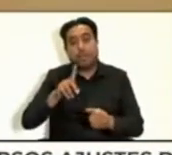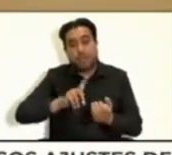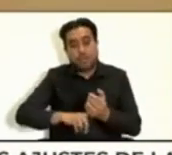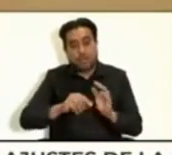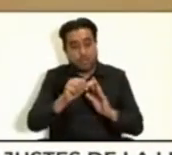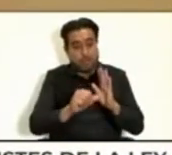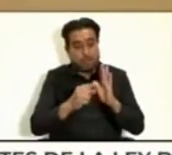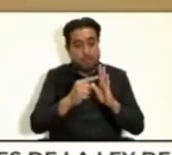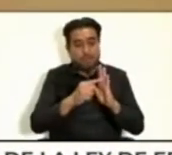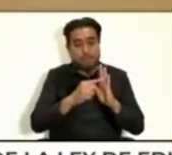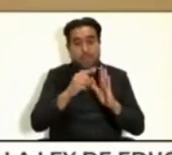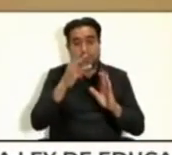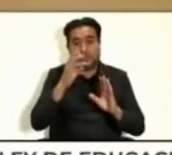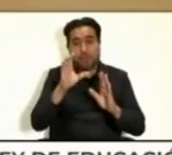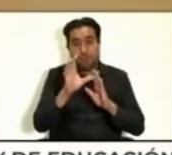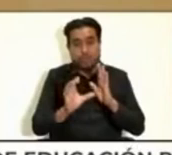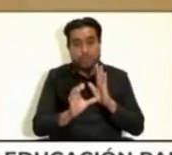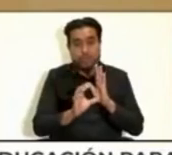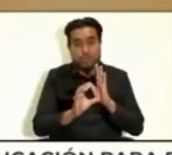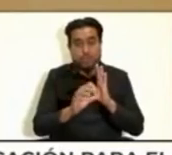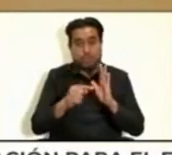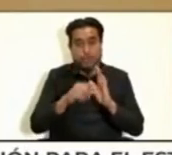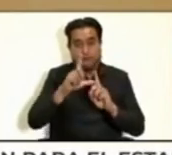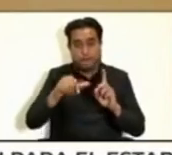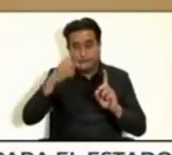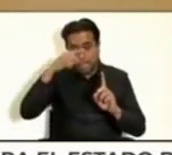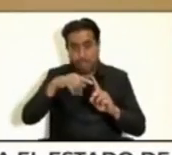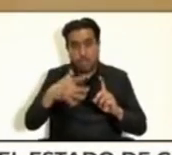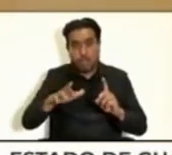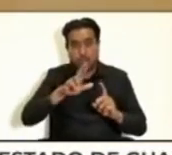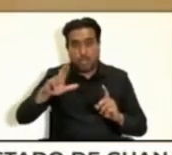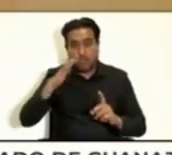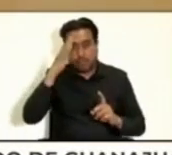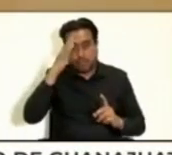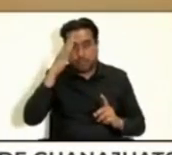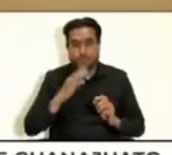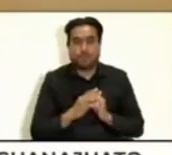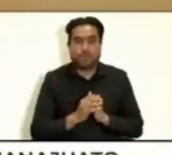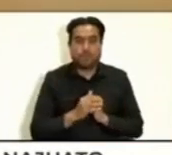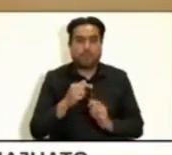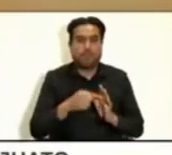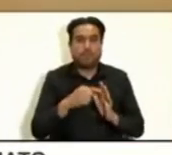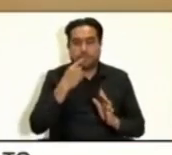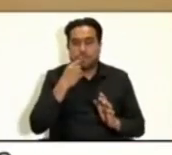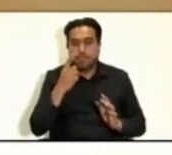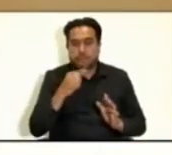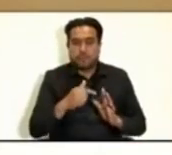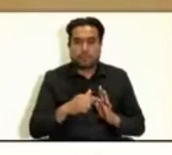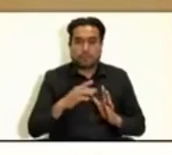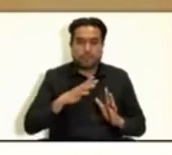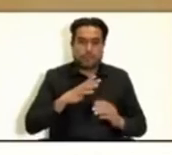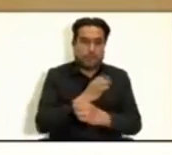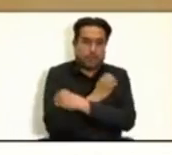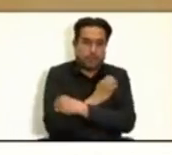3º de la constitución política de los estados unidos mexicanos en donde se estipula que la educación